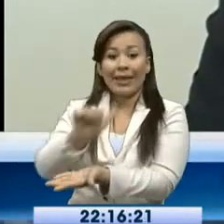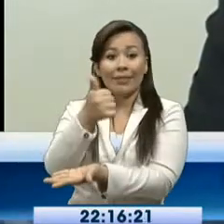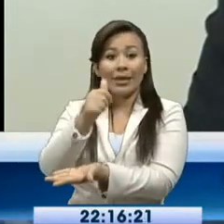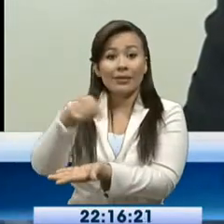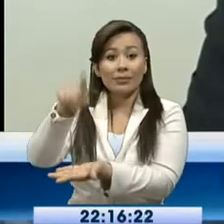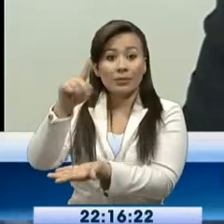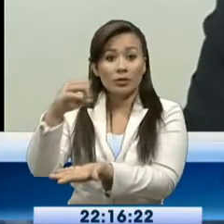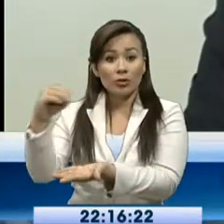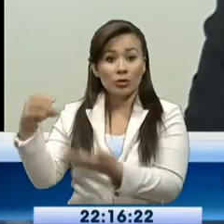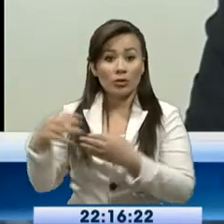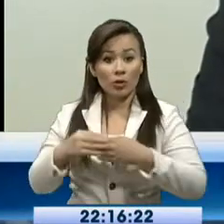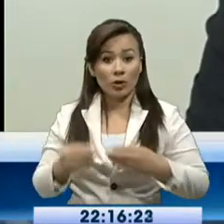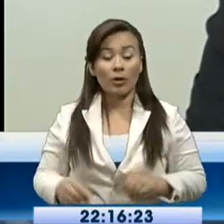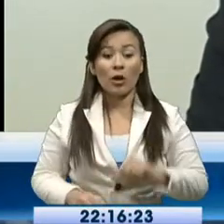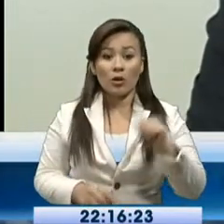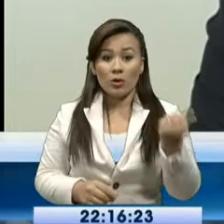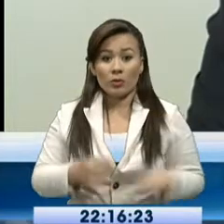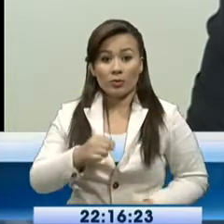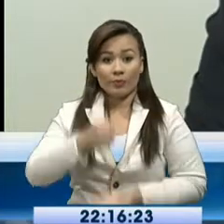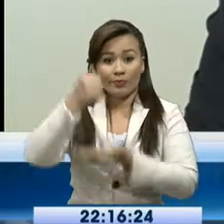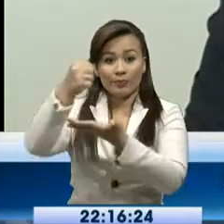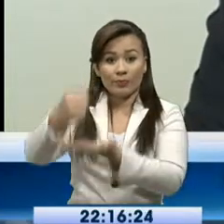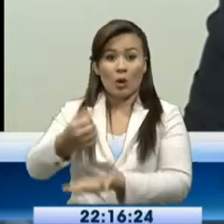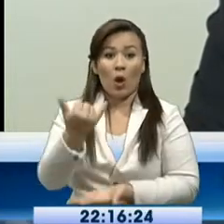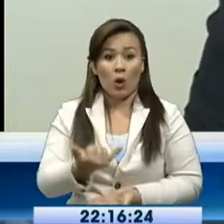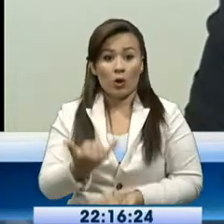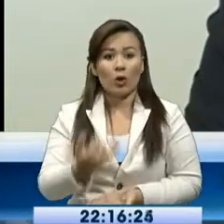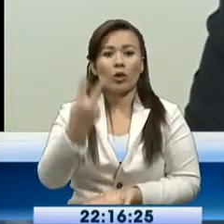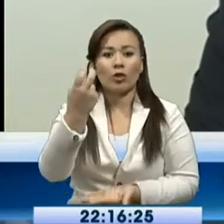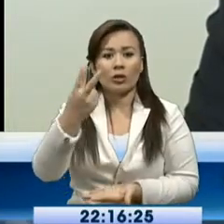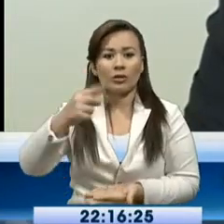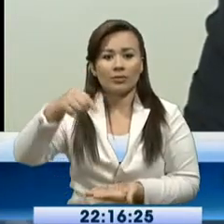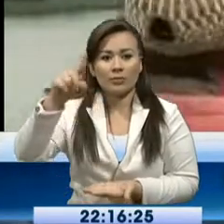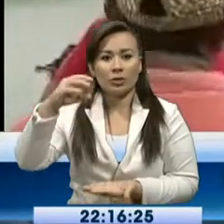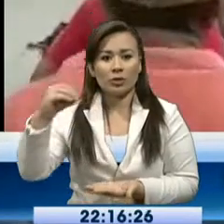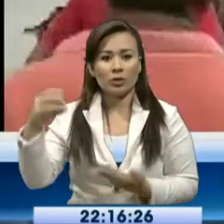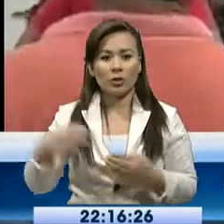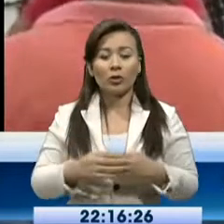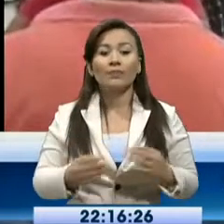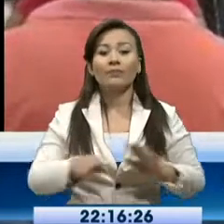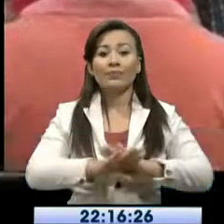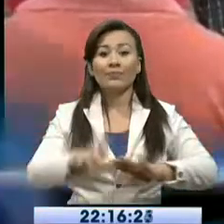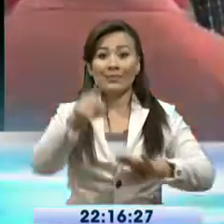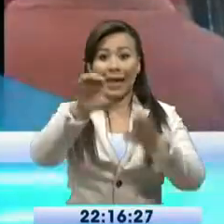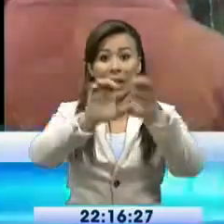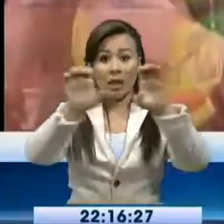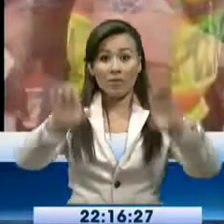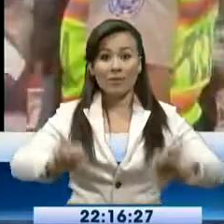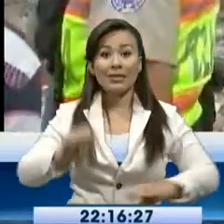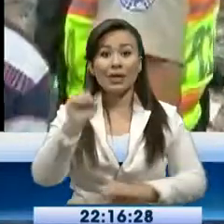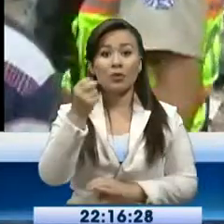de dólares y otro hoy por 12 millones de dólares. La aseguradora estatal se